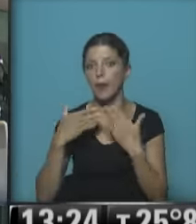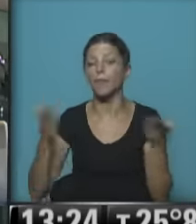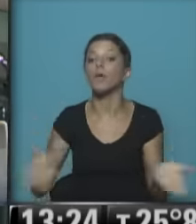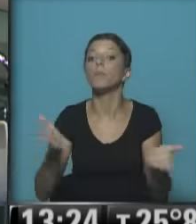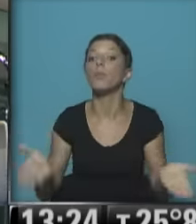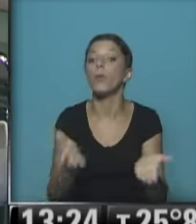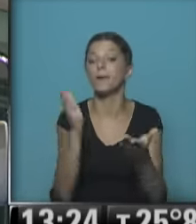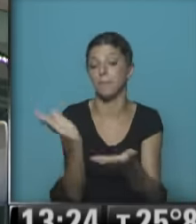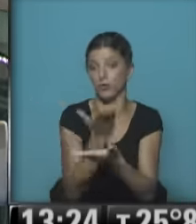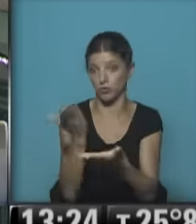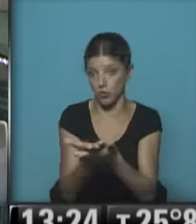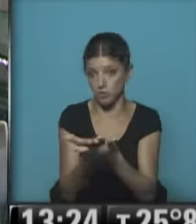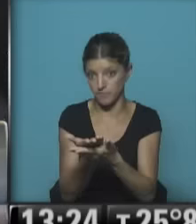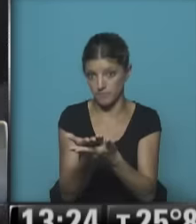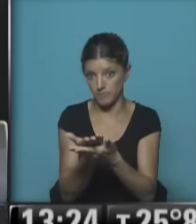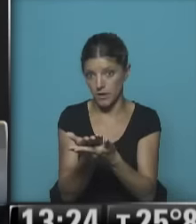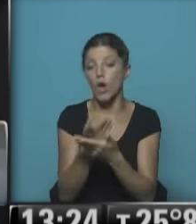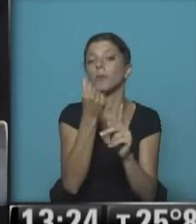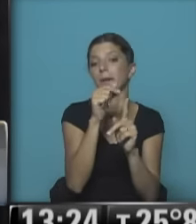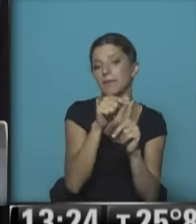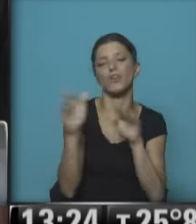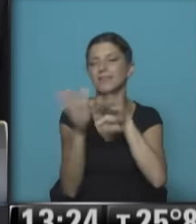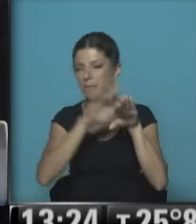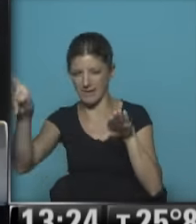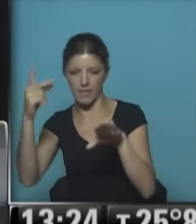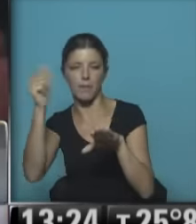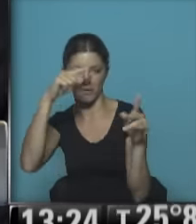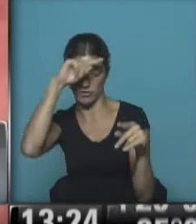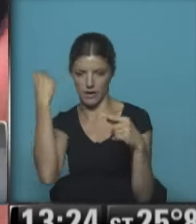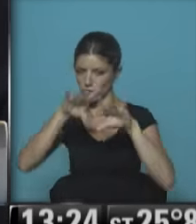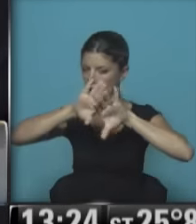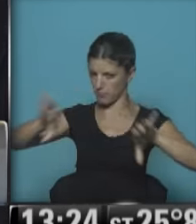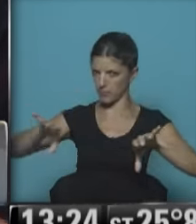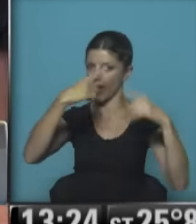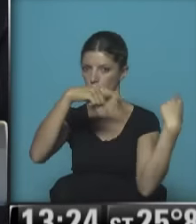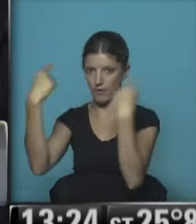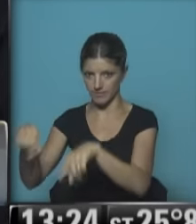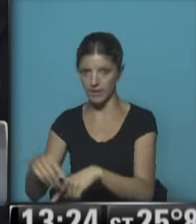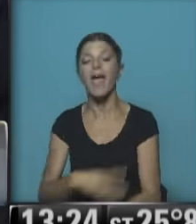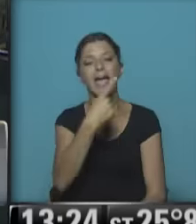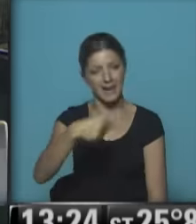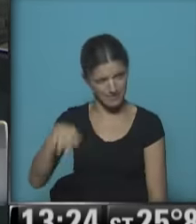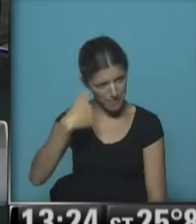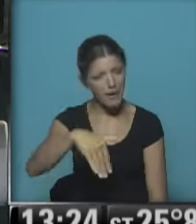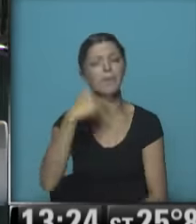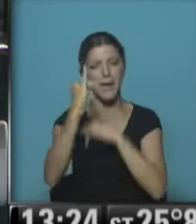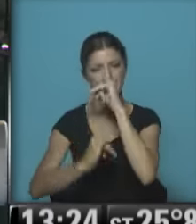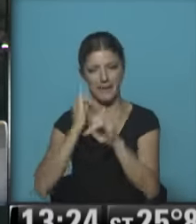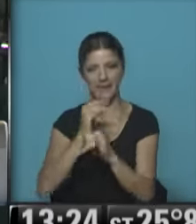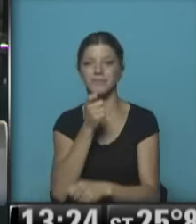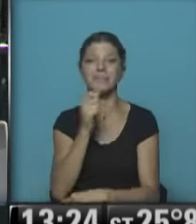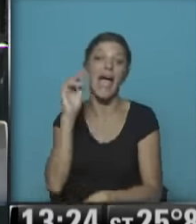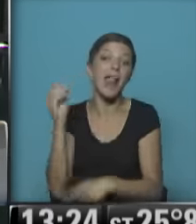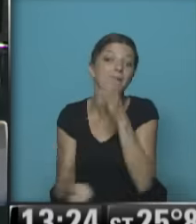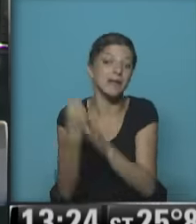producción sosteniendo un precio del petróleo que está más allá del precio internacional. Será en otro programa, acá vemos lo internacional. En la semana se lo explico, si me escucha a la